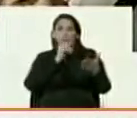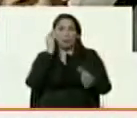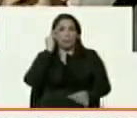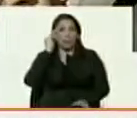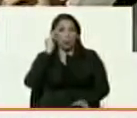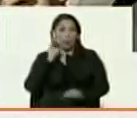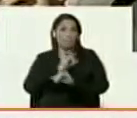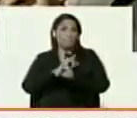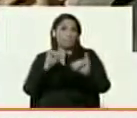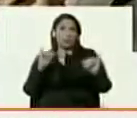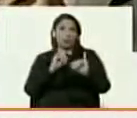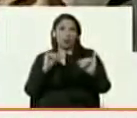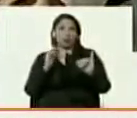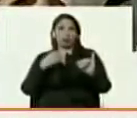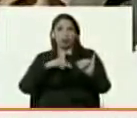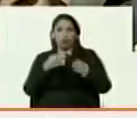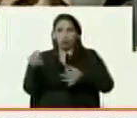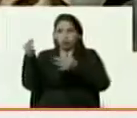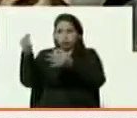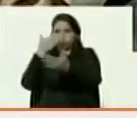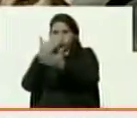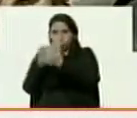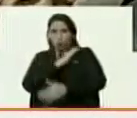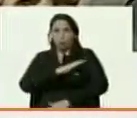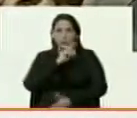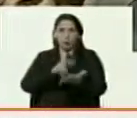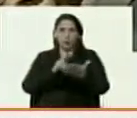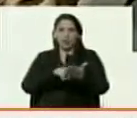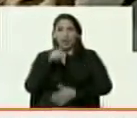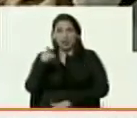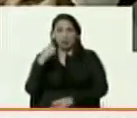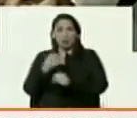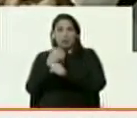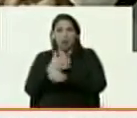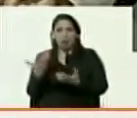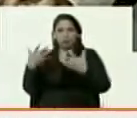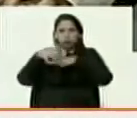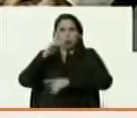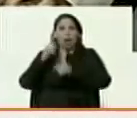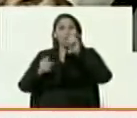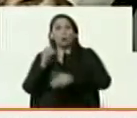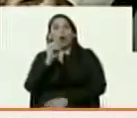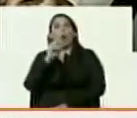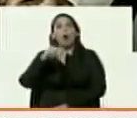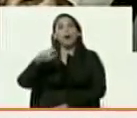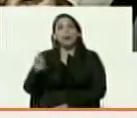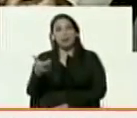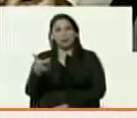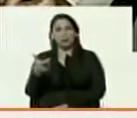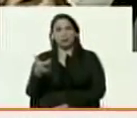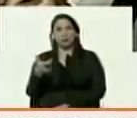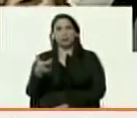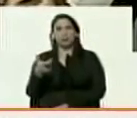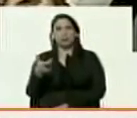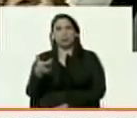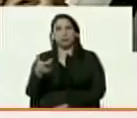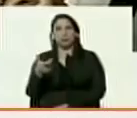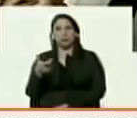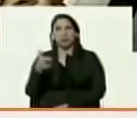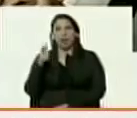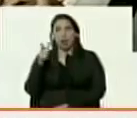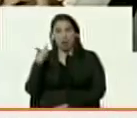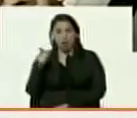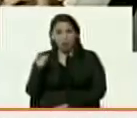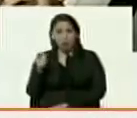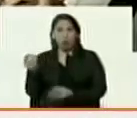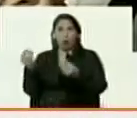ya hemos consignado y es producto del trabajo de algunas ONG que han contribuido para